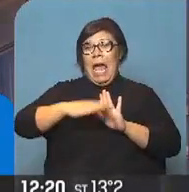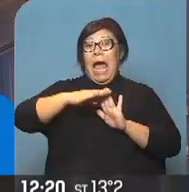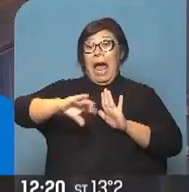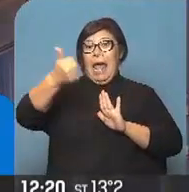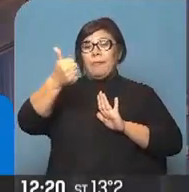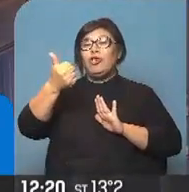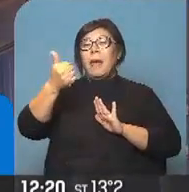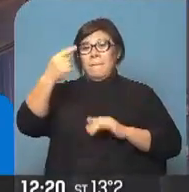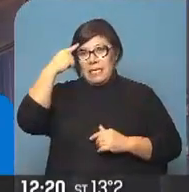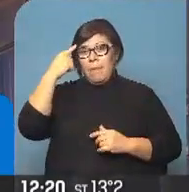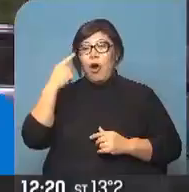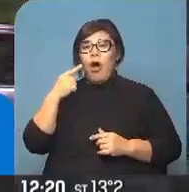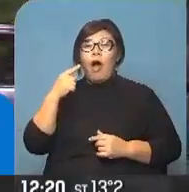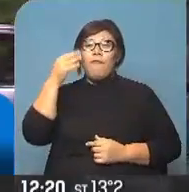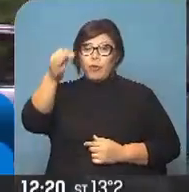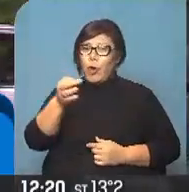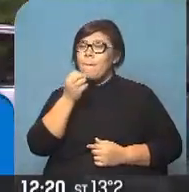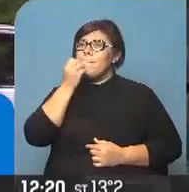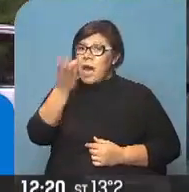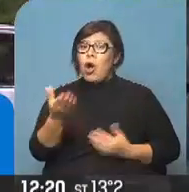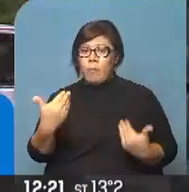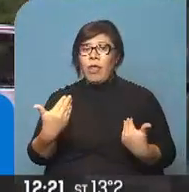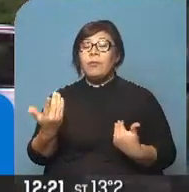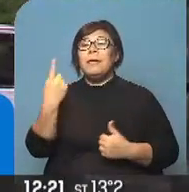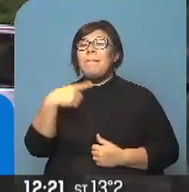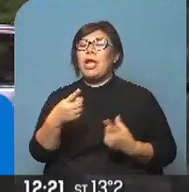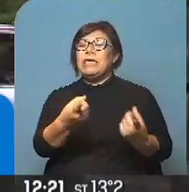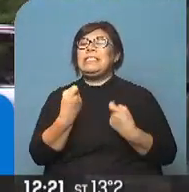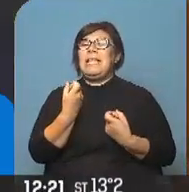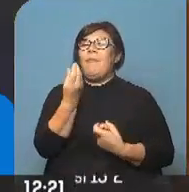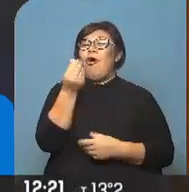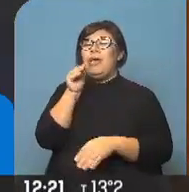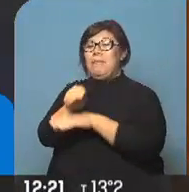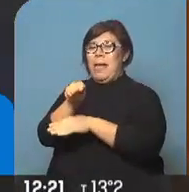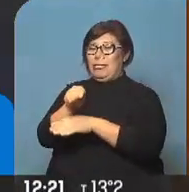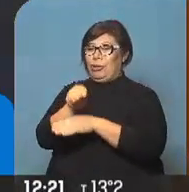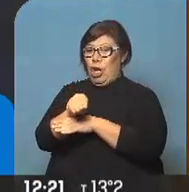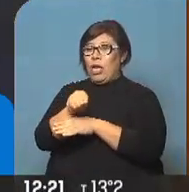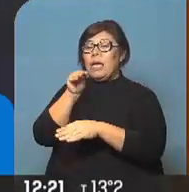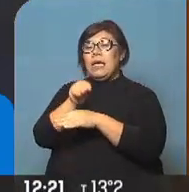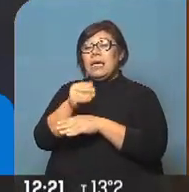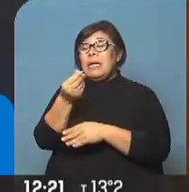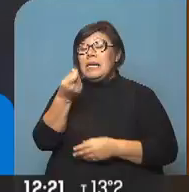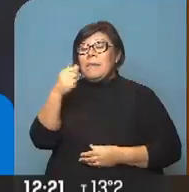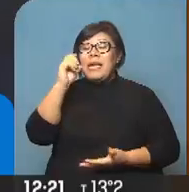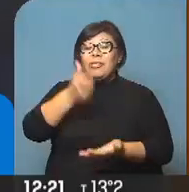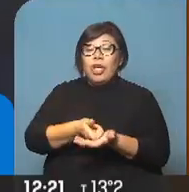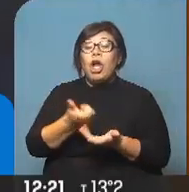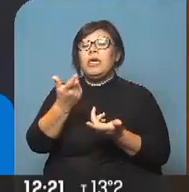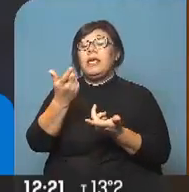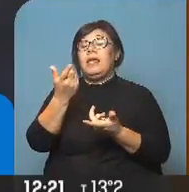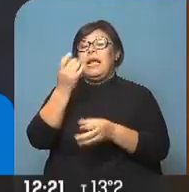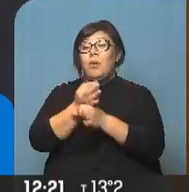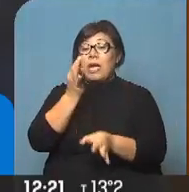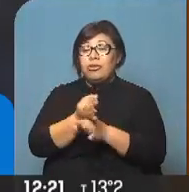pero la inversión en educación la inversión en ciencia y tecnología es fundamental y sobre todo en estos momentos que está viviendo en nuestros países donde tenemos que